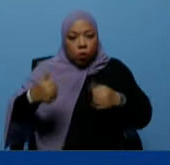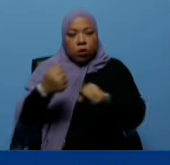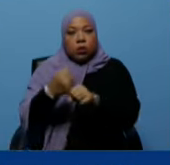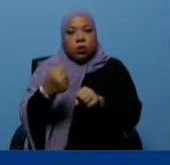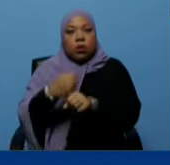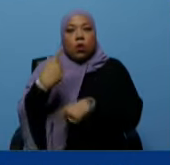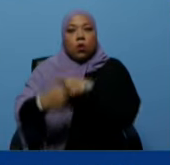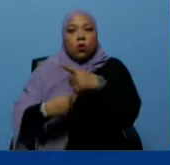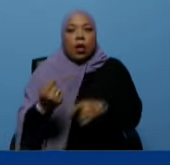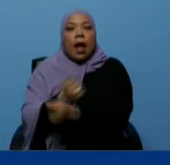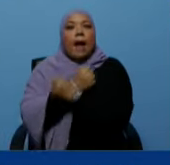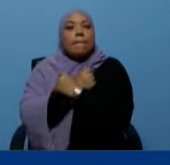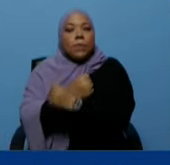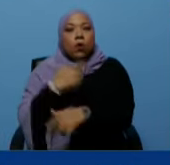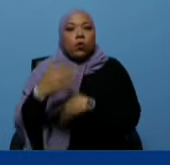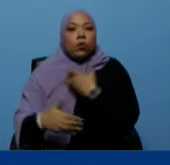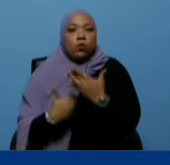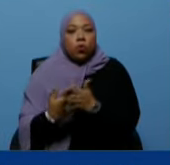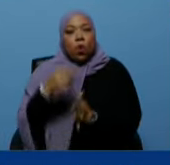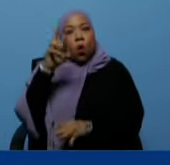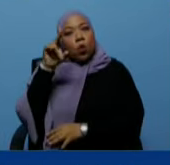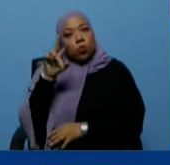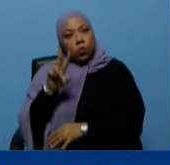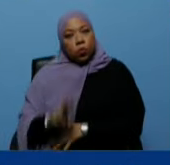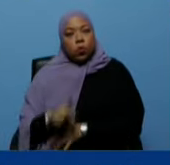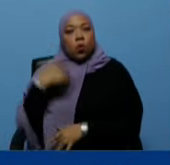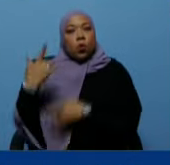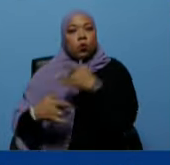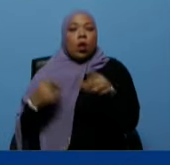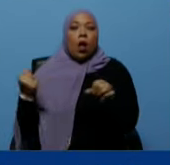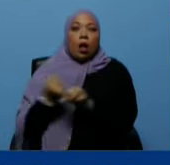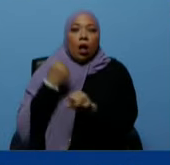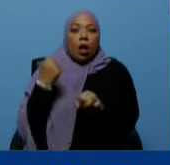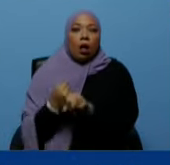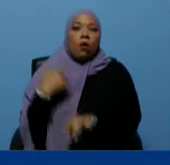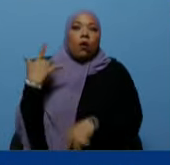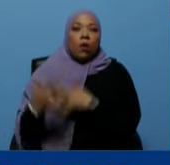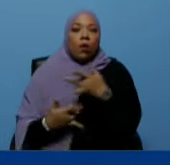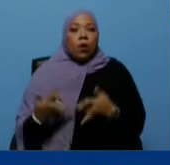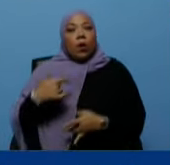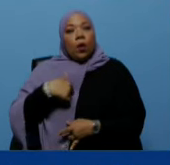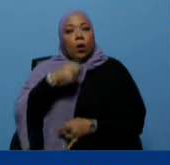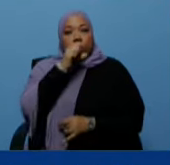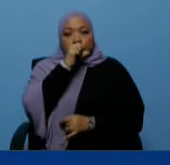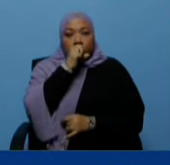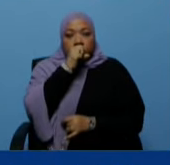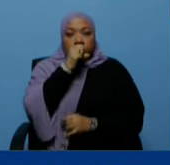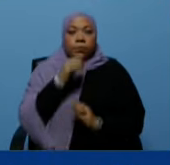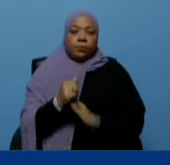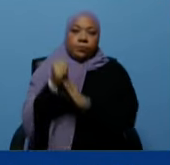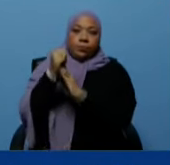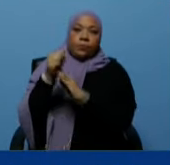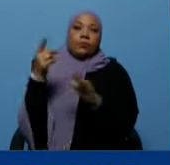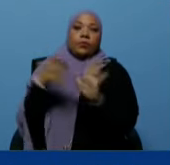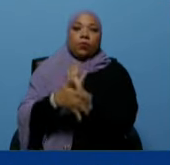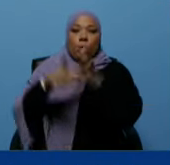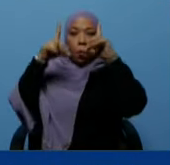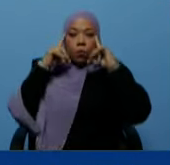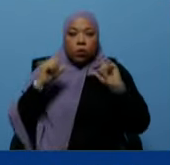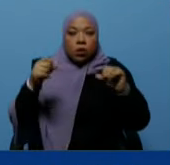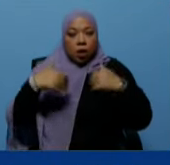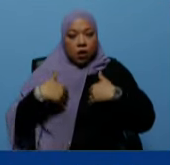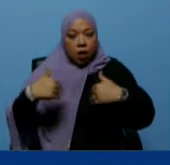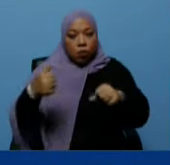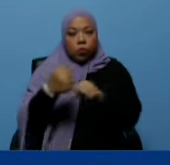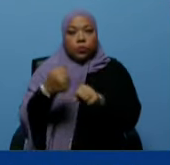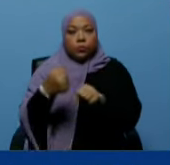que brindan amor todos los días. Porque para hacer este tipo de trabajo, comandante, yo le quería decir que no solamente tienes que ser profesional de la salud,